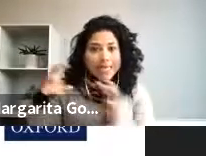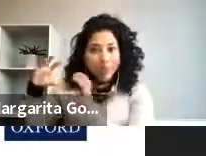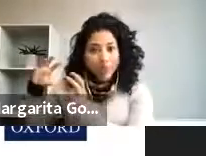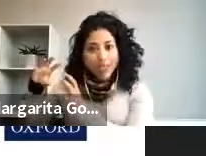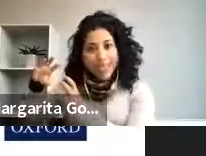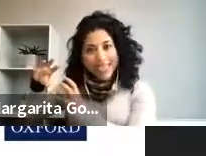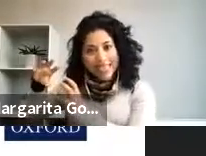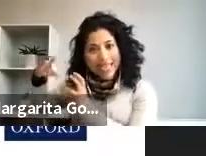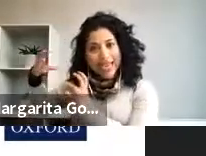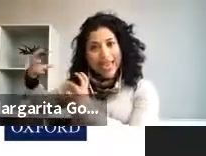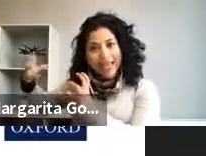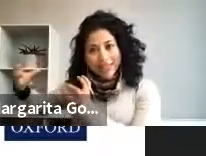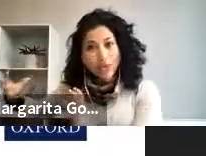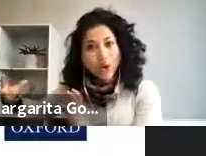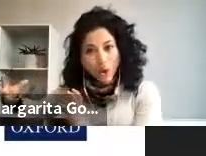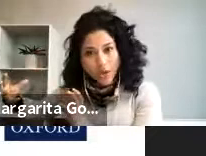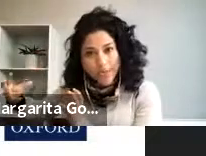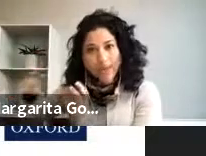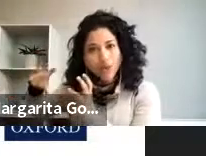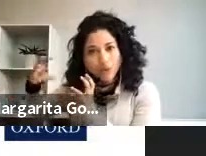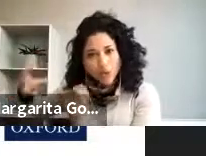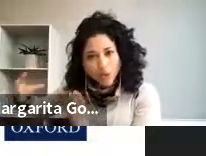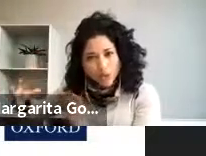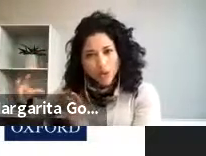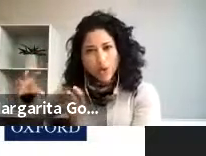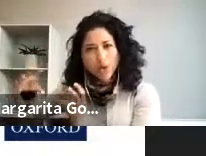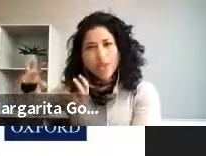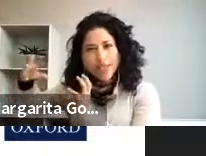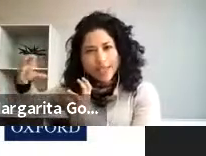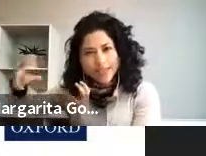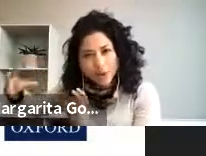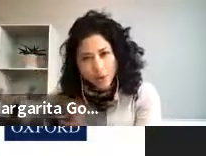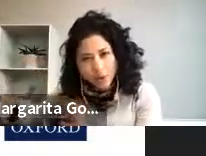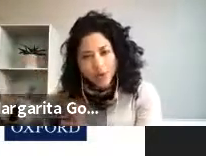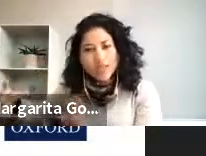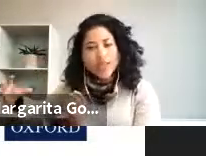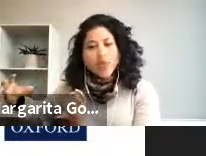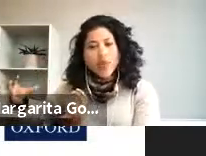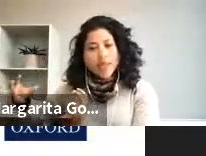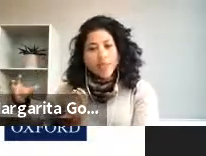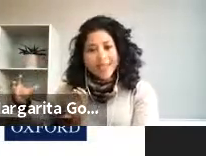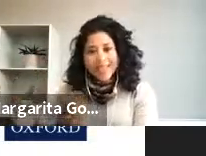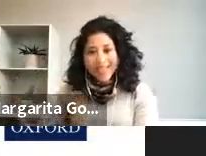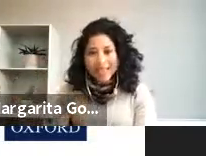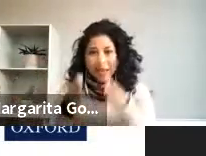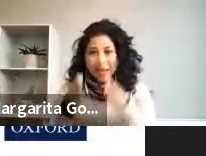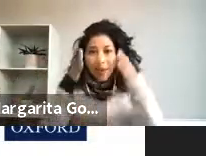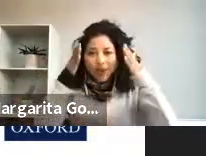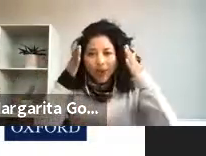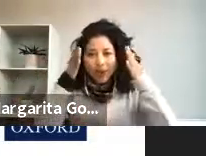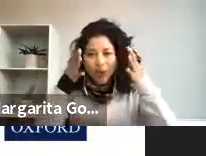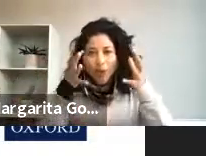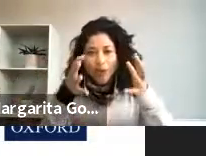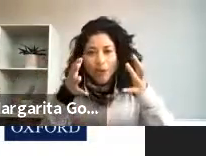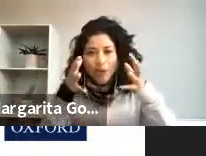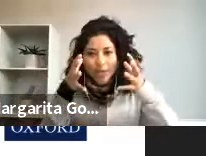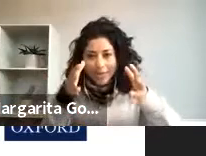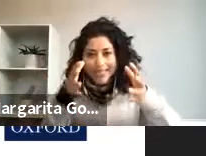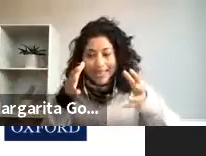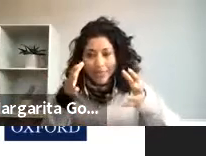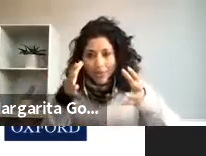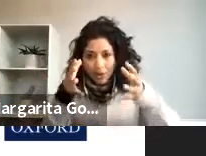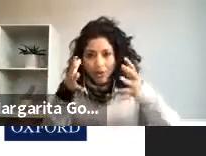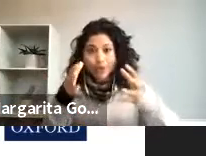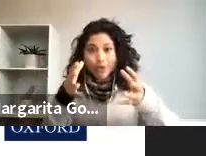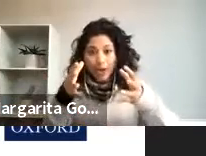pensamos en la tecnología la adopción de tecnología el desarrollo de nuevas habilidades pero sobre todo ponemos en